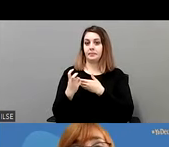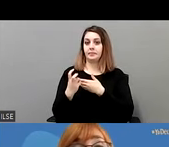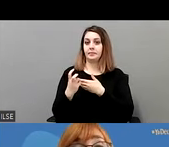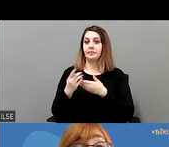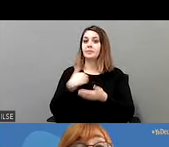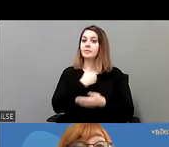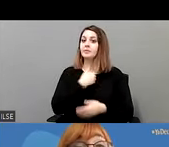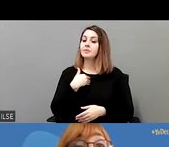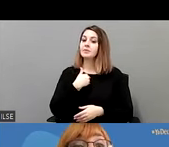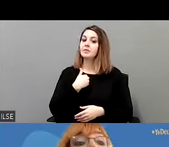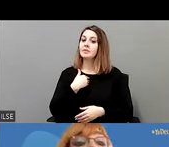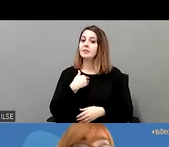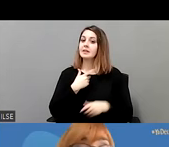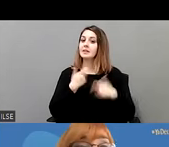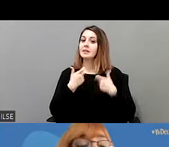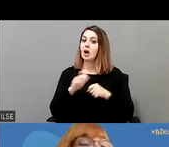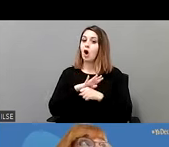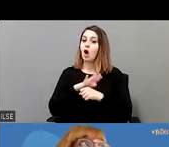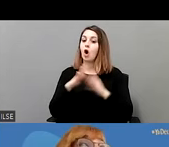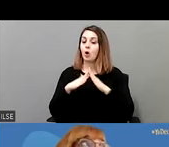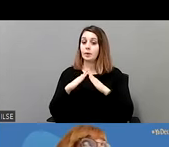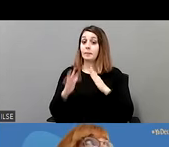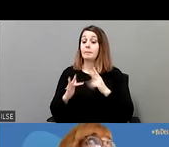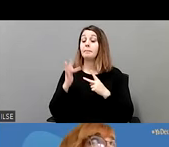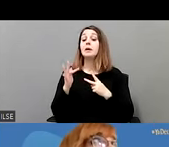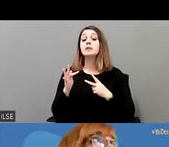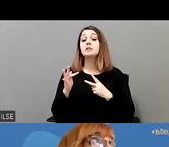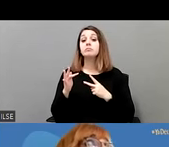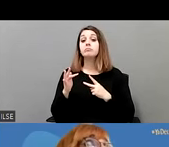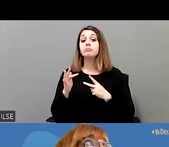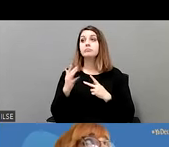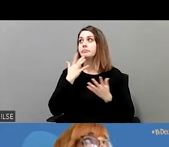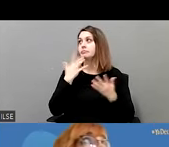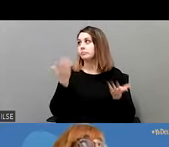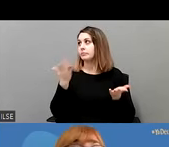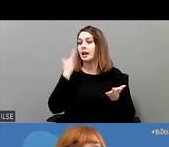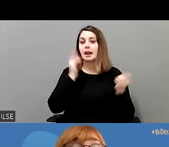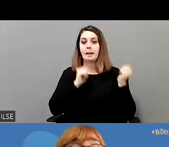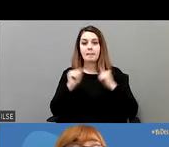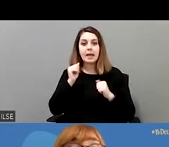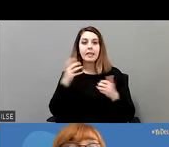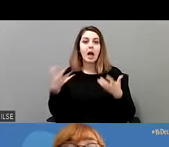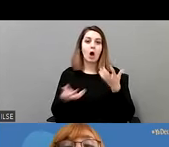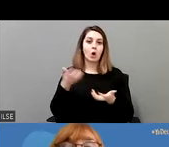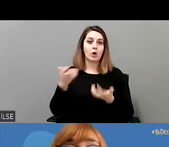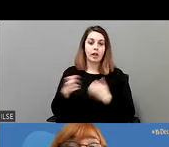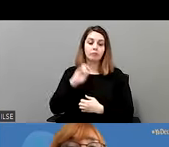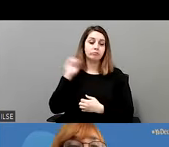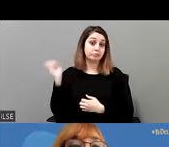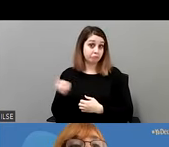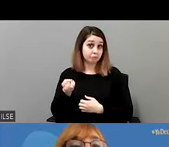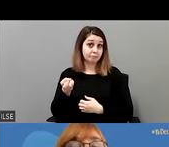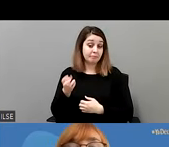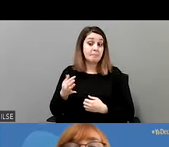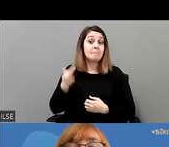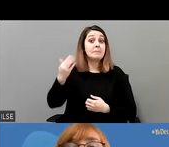tareas en el ámbito del hogar, más, por ejemplo, la limpieza, el cocinado, etcétera, etcétera, y a la